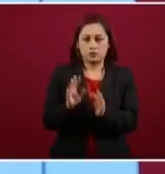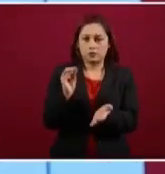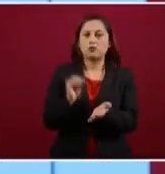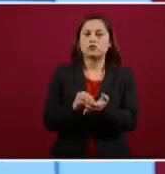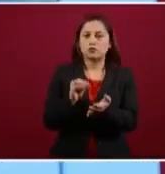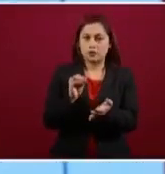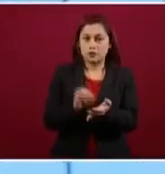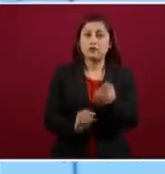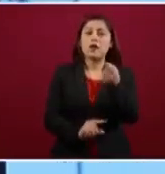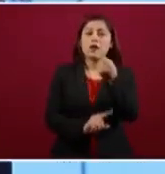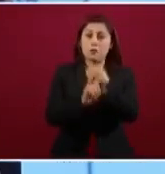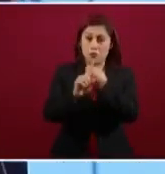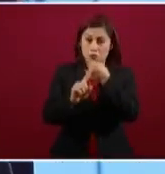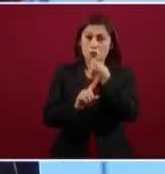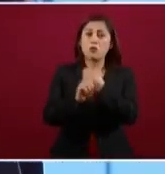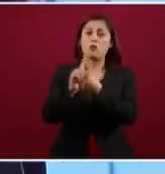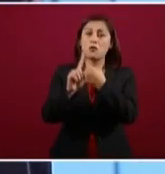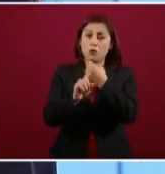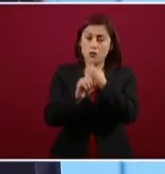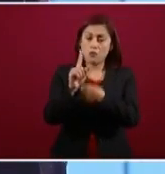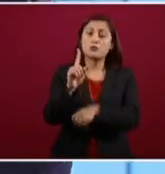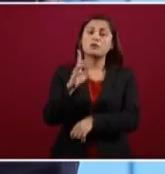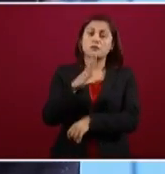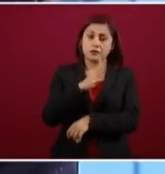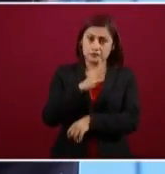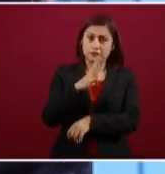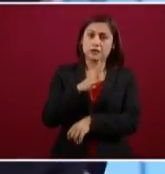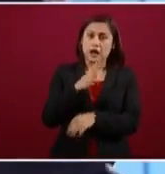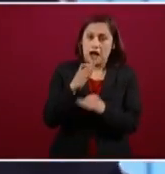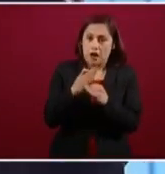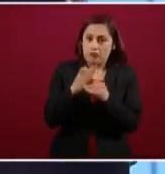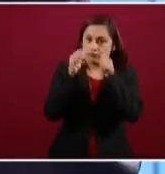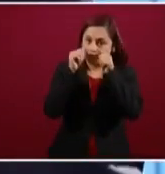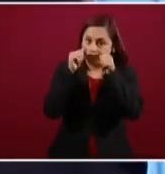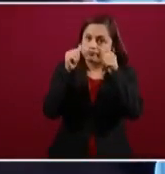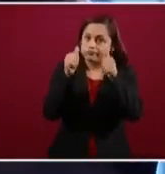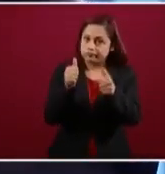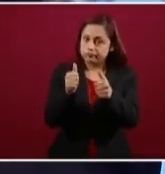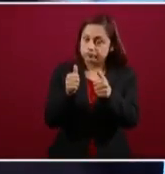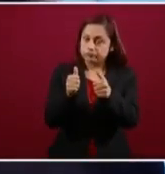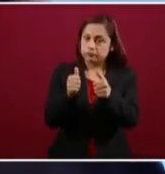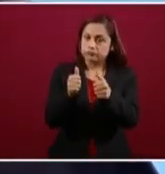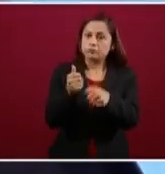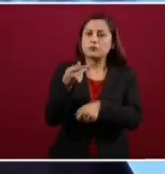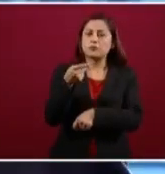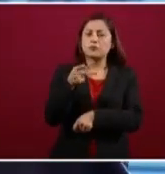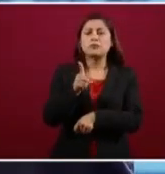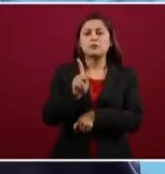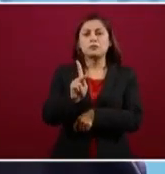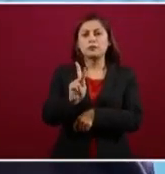que estamos enfrentando, pero desde luego